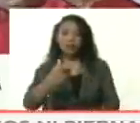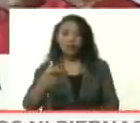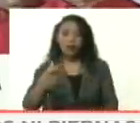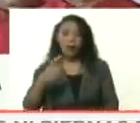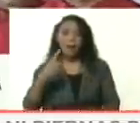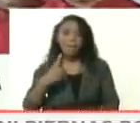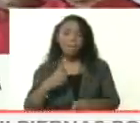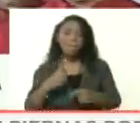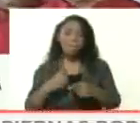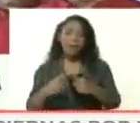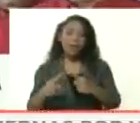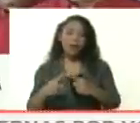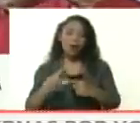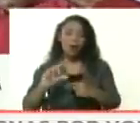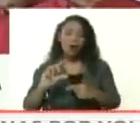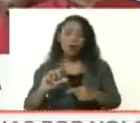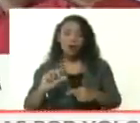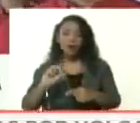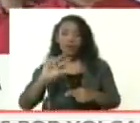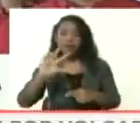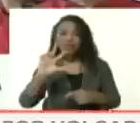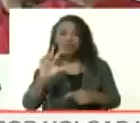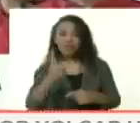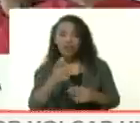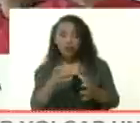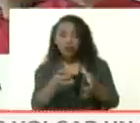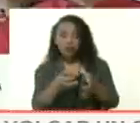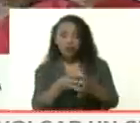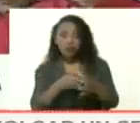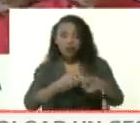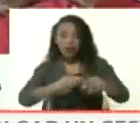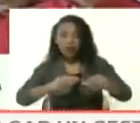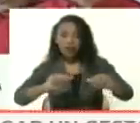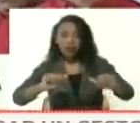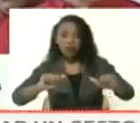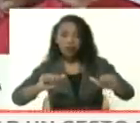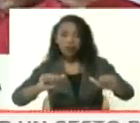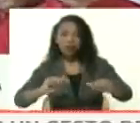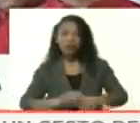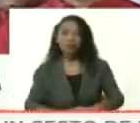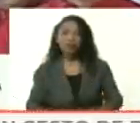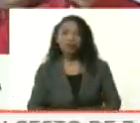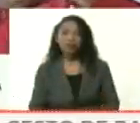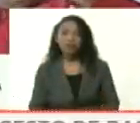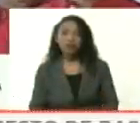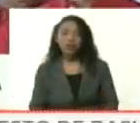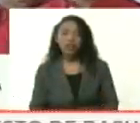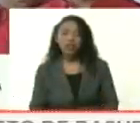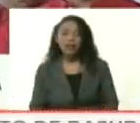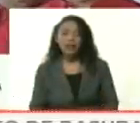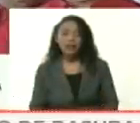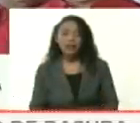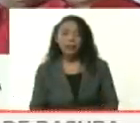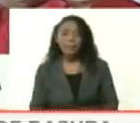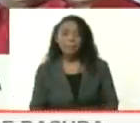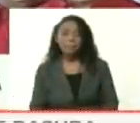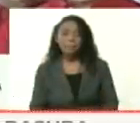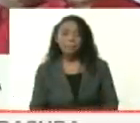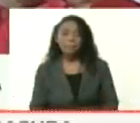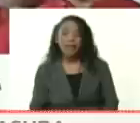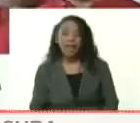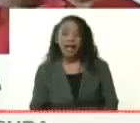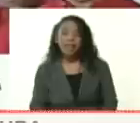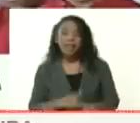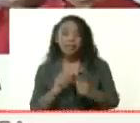tercio del territorio. Tercio. Y de esa cantidad de territorio,